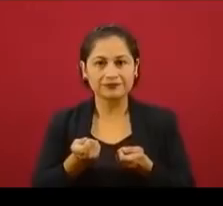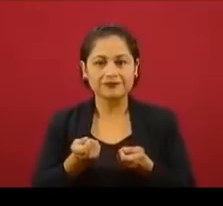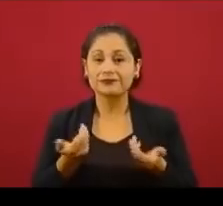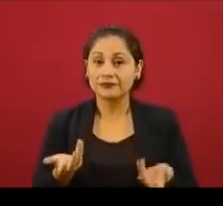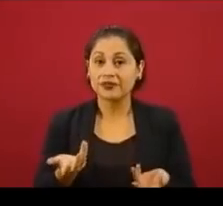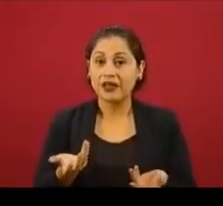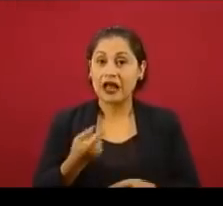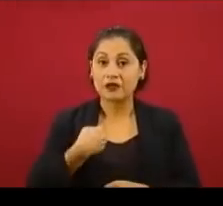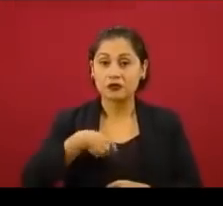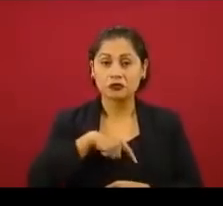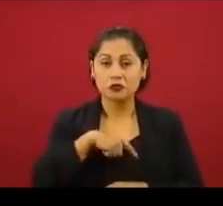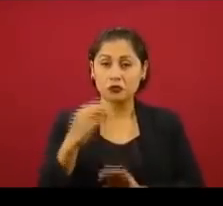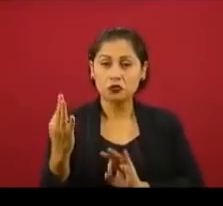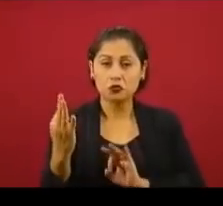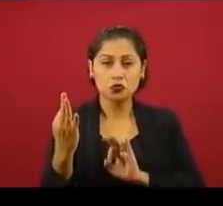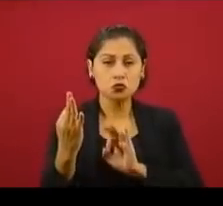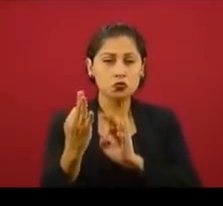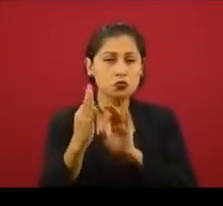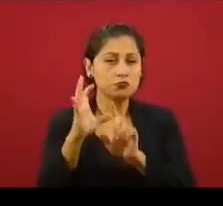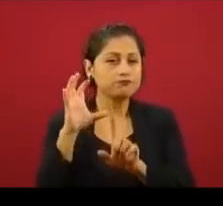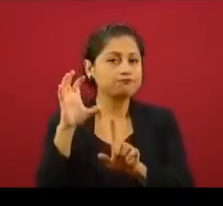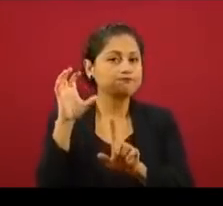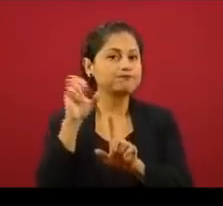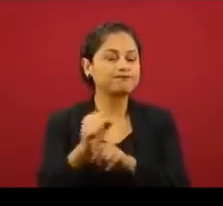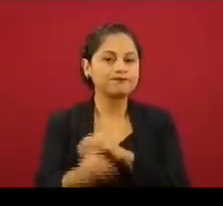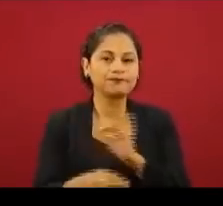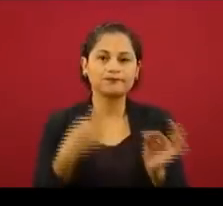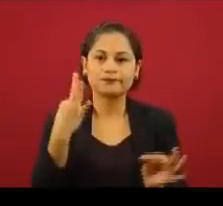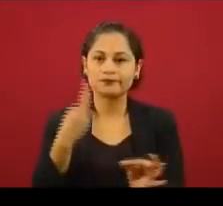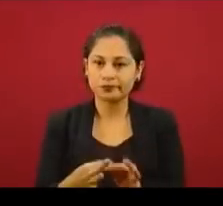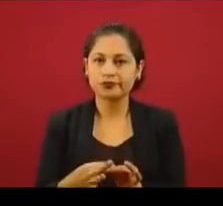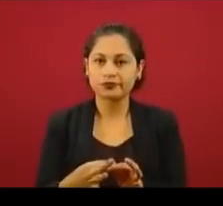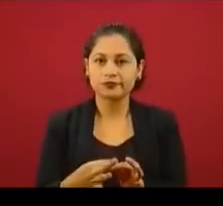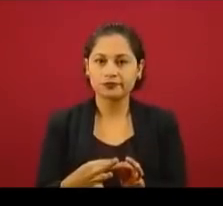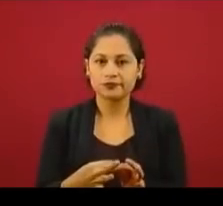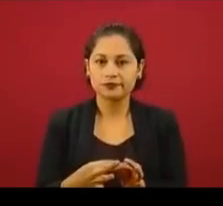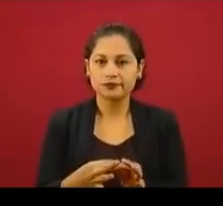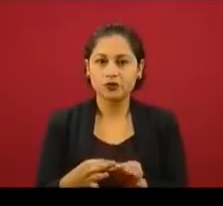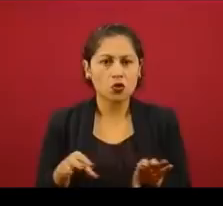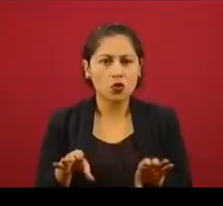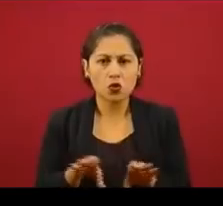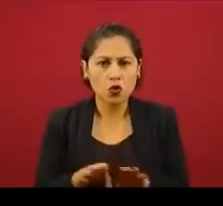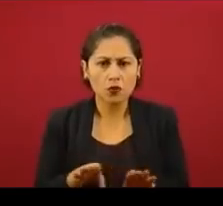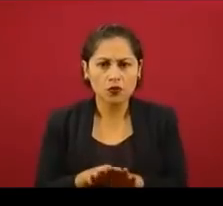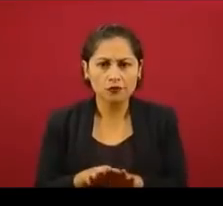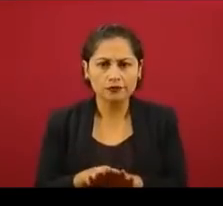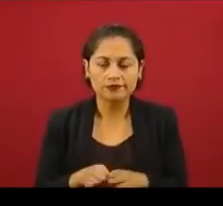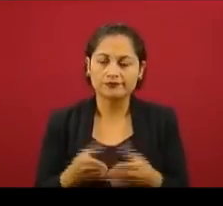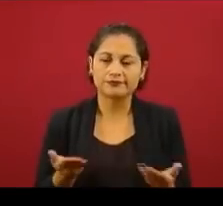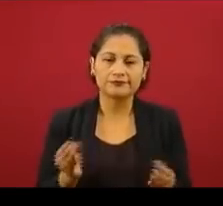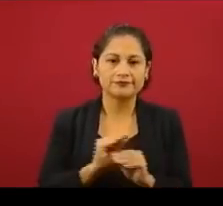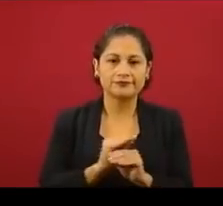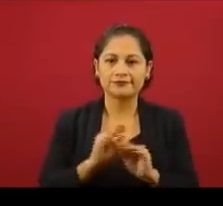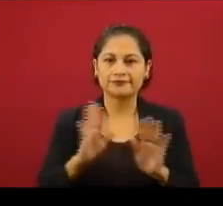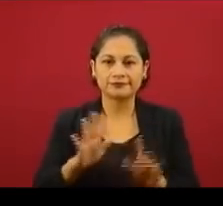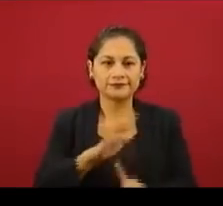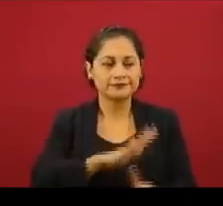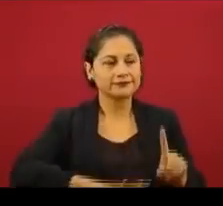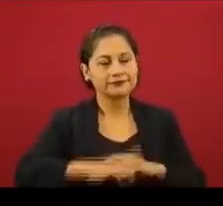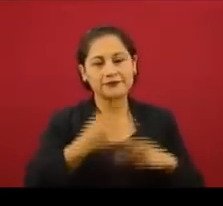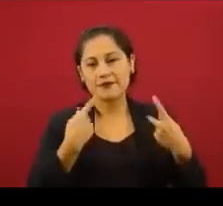ya de lograrlo por la participación de la